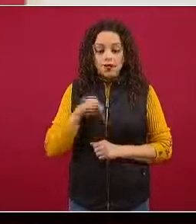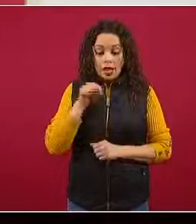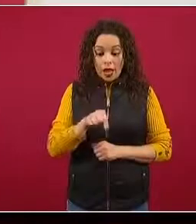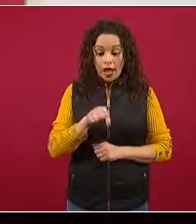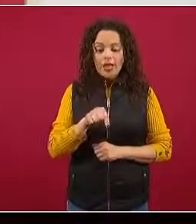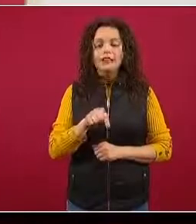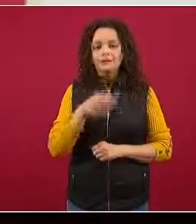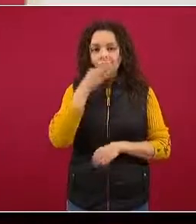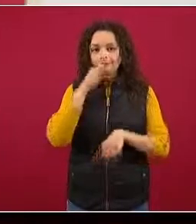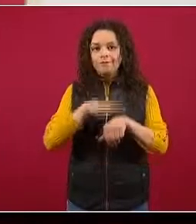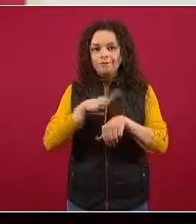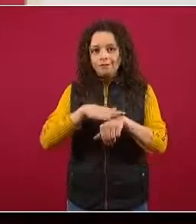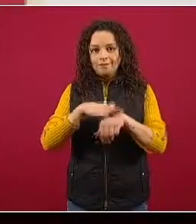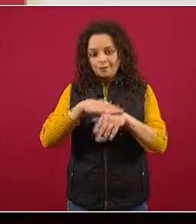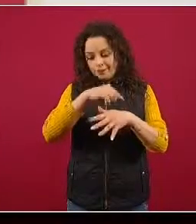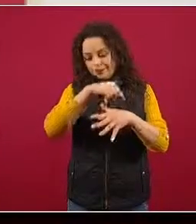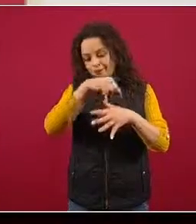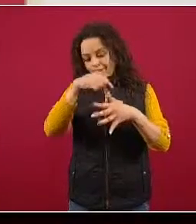lineamiento.